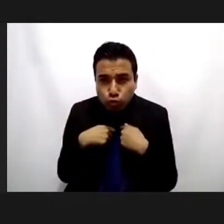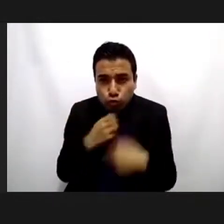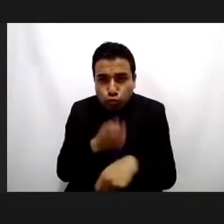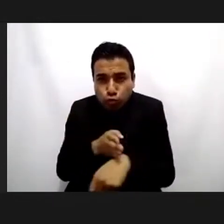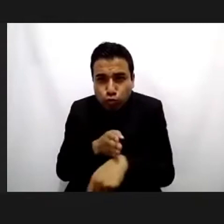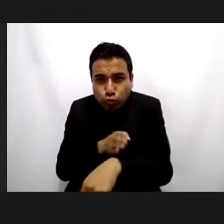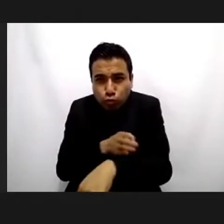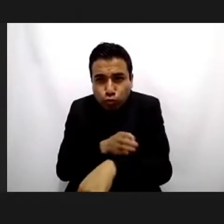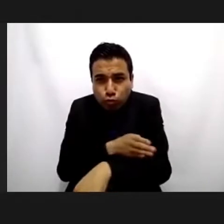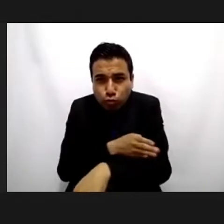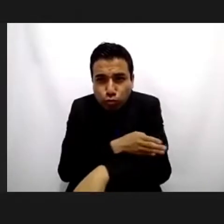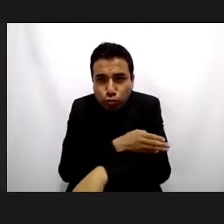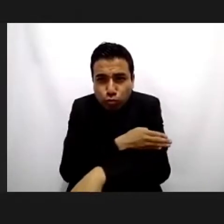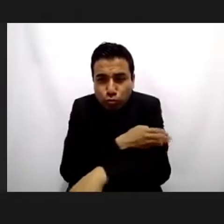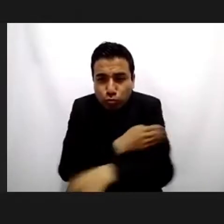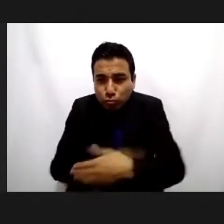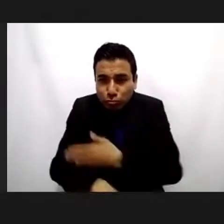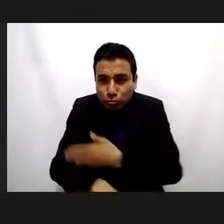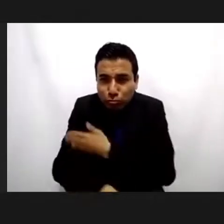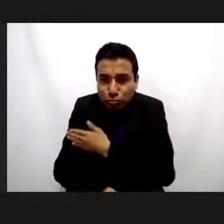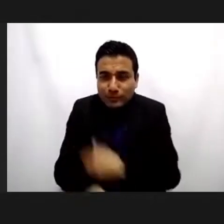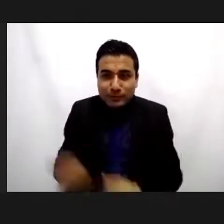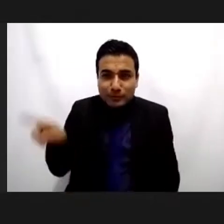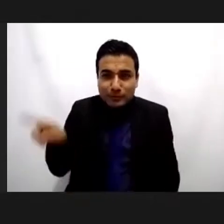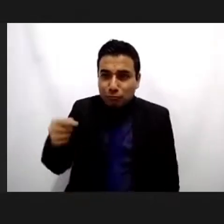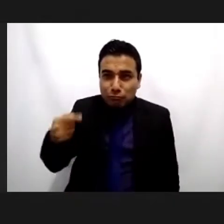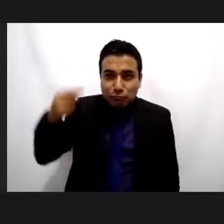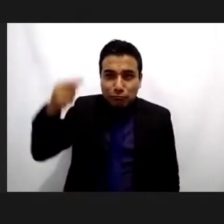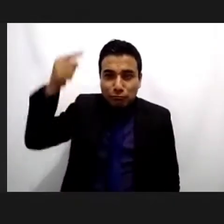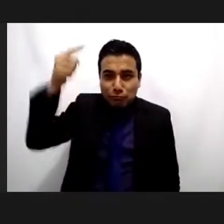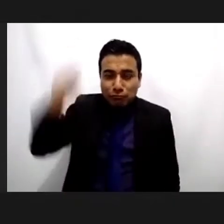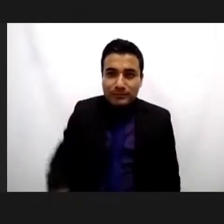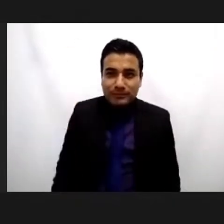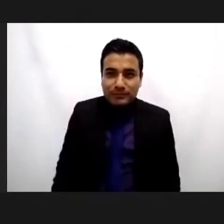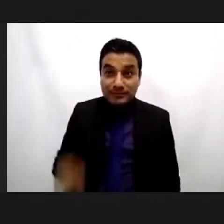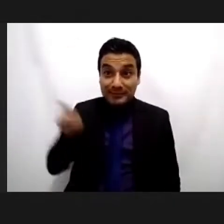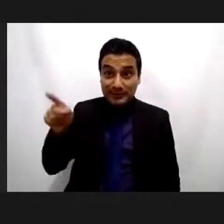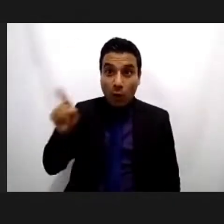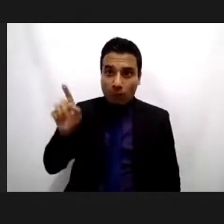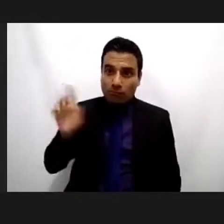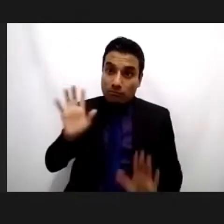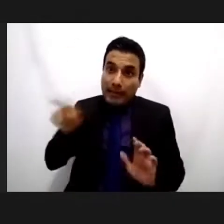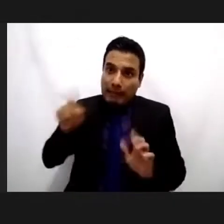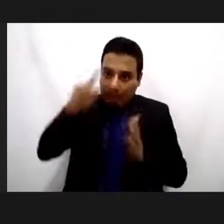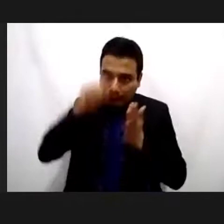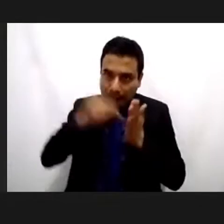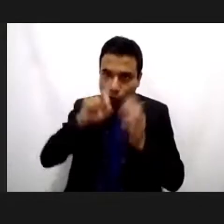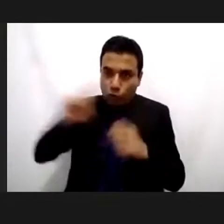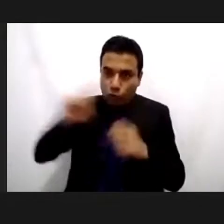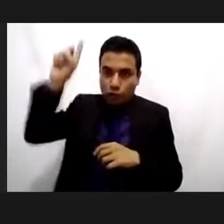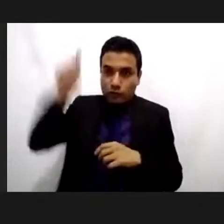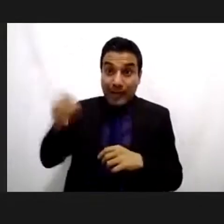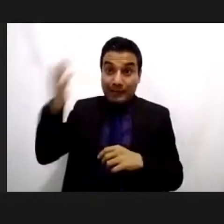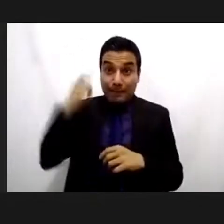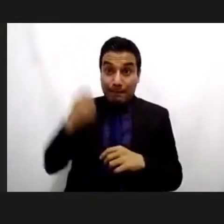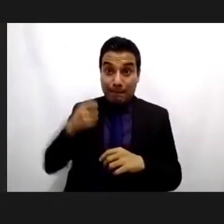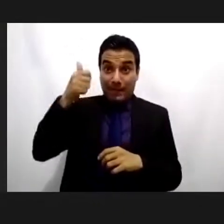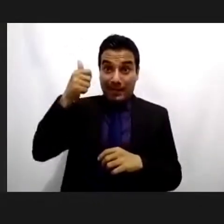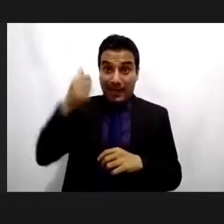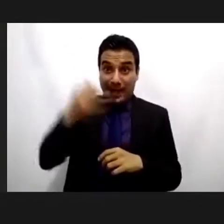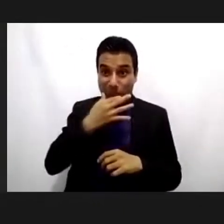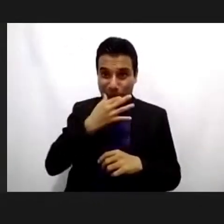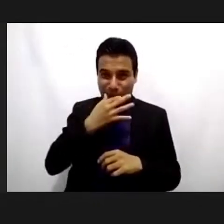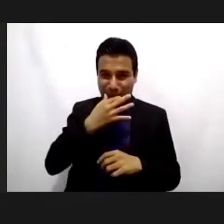seguir usando el saco que usó en la ceremonia de primera comunión. Esto es